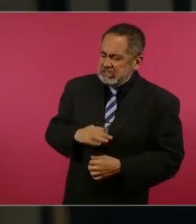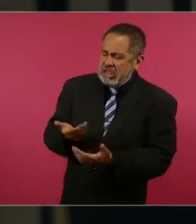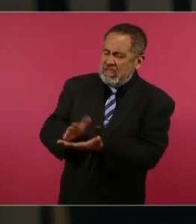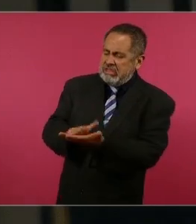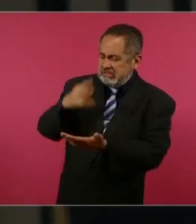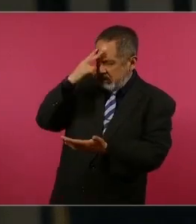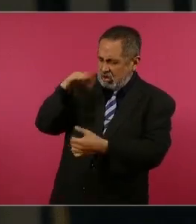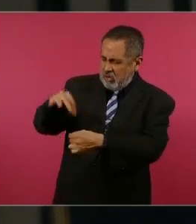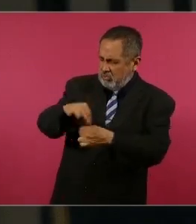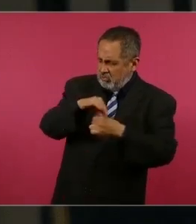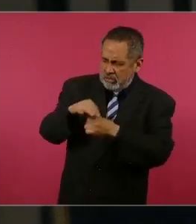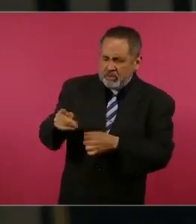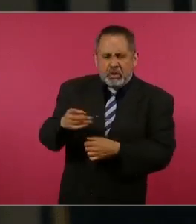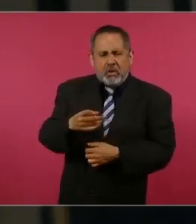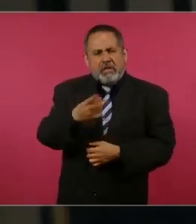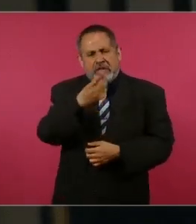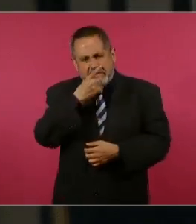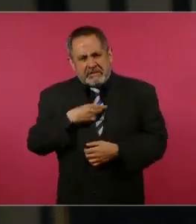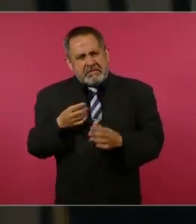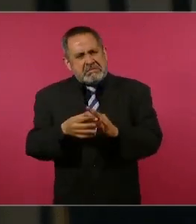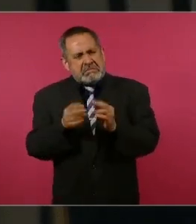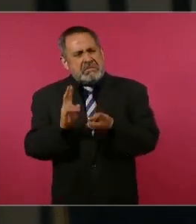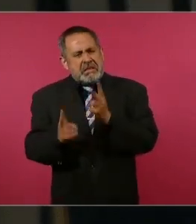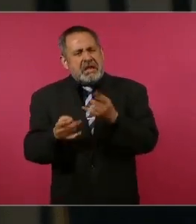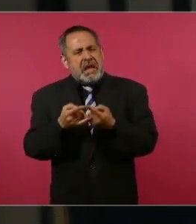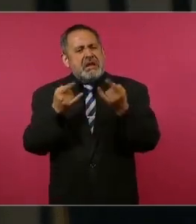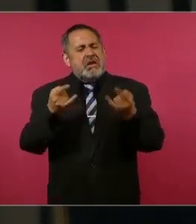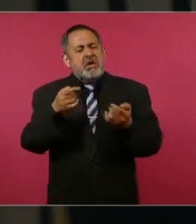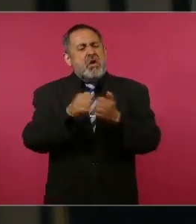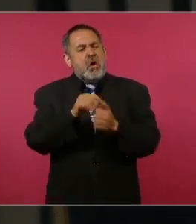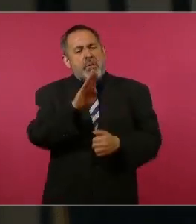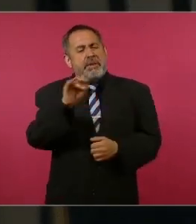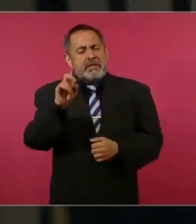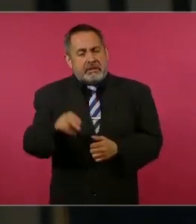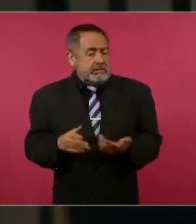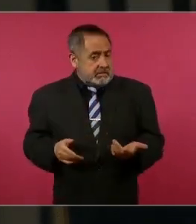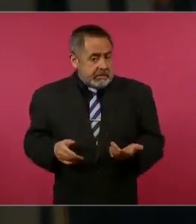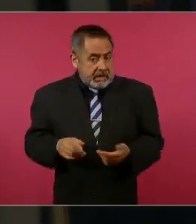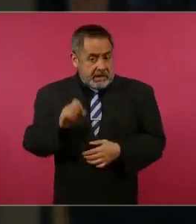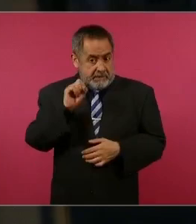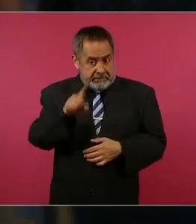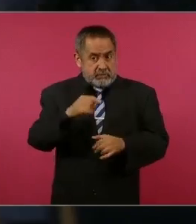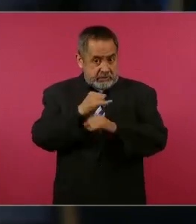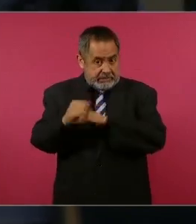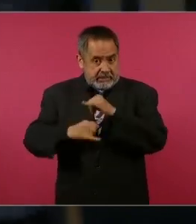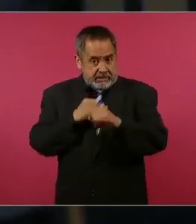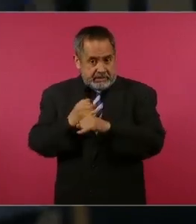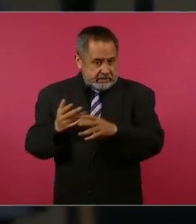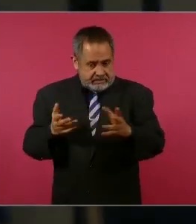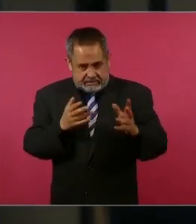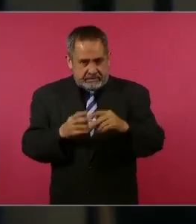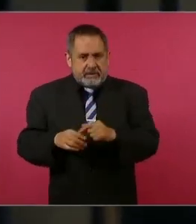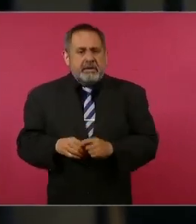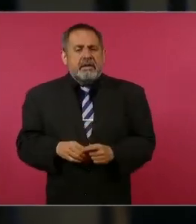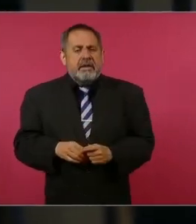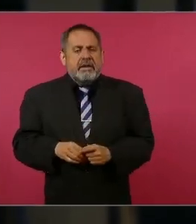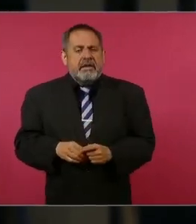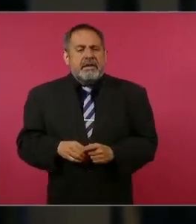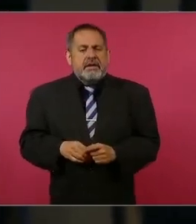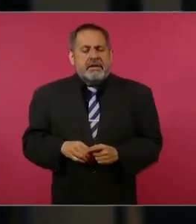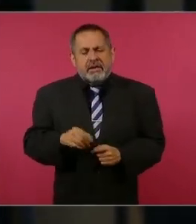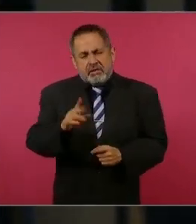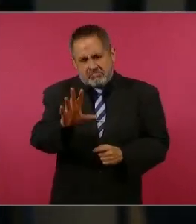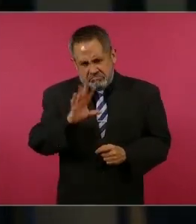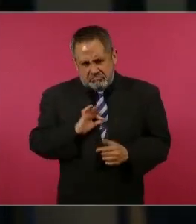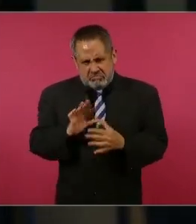en México, pero sí que nos podría abundar más sobre este aspecto. Y también, ya si siguen en el tema internacional, bueno, después de lo de Biden, si